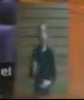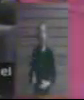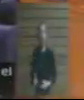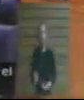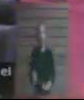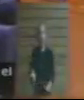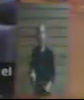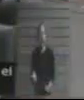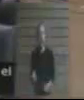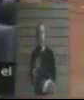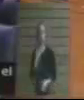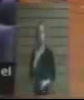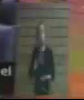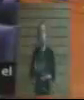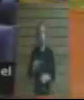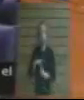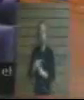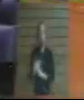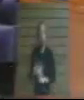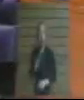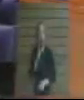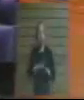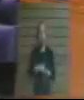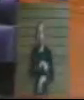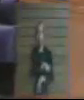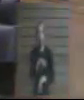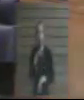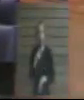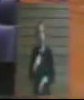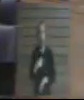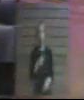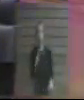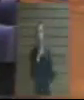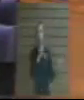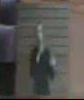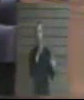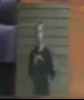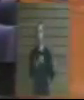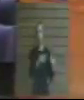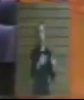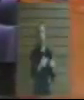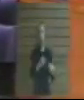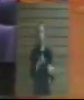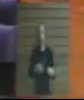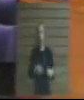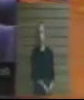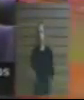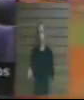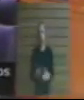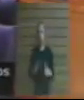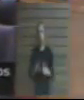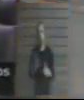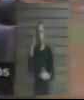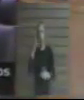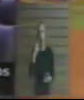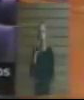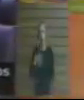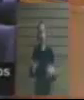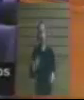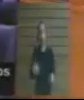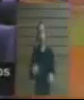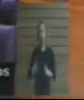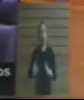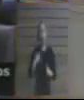los responsables serán ustedes, porque habrán generado unas expectativas en sus socios y en el conjunto de la sociedad navarra que luego no se van a poder